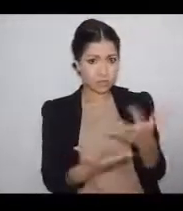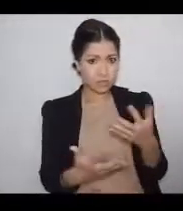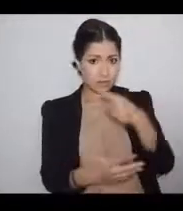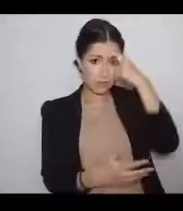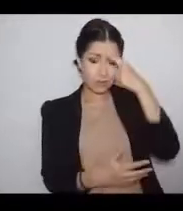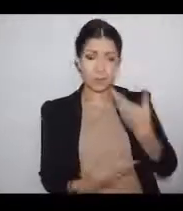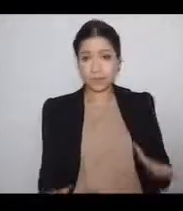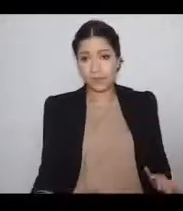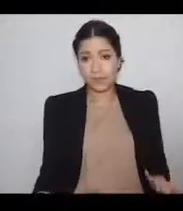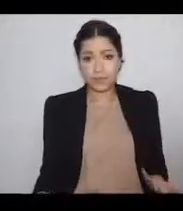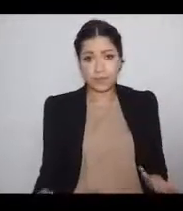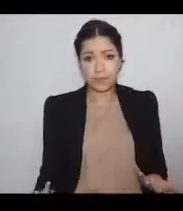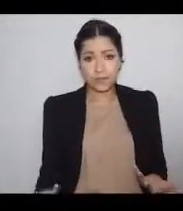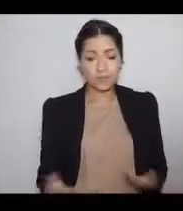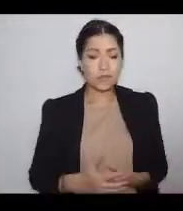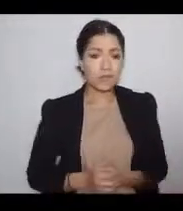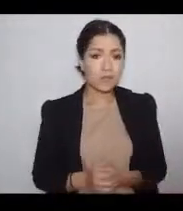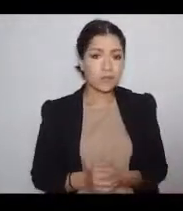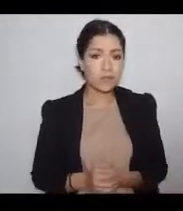a joder.